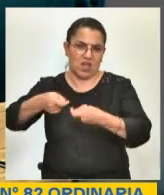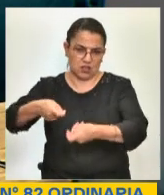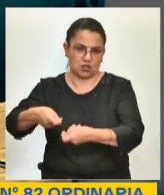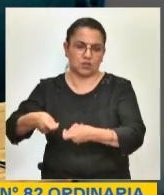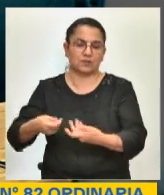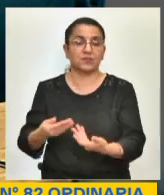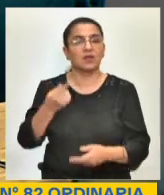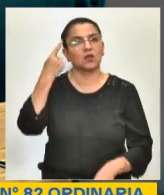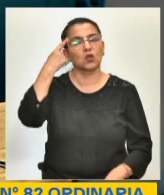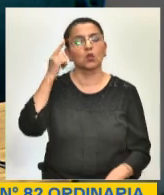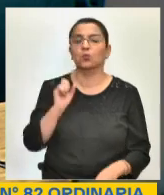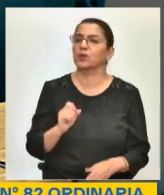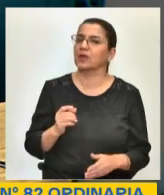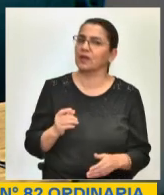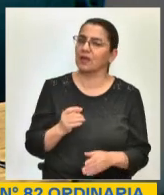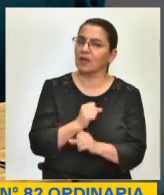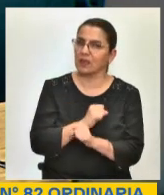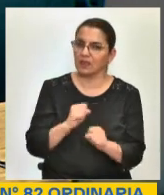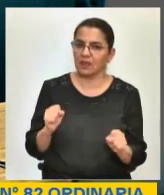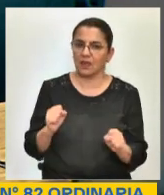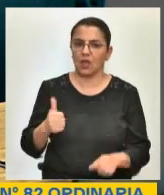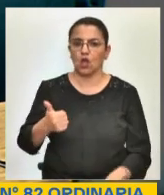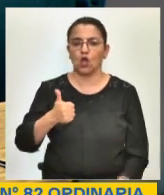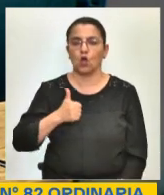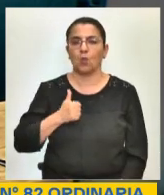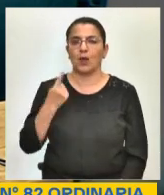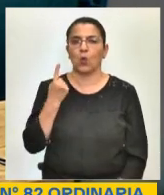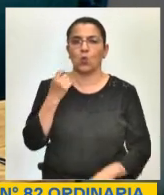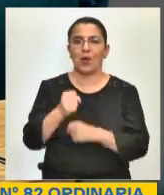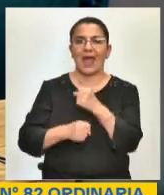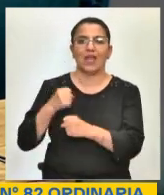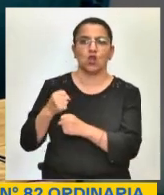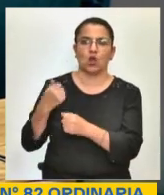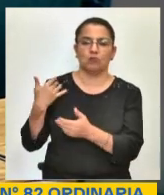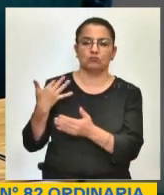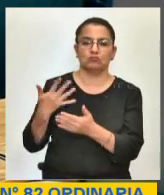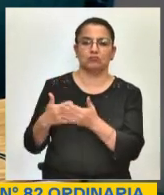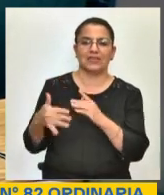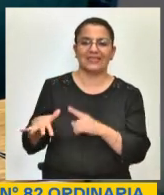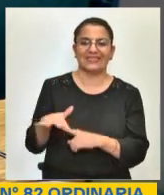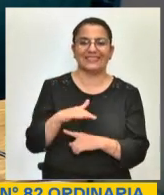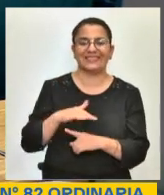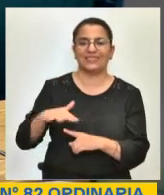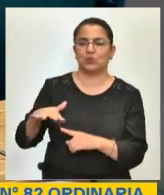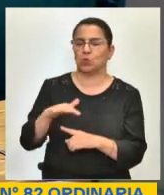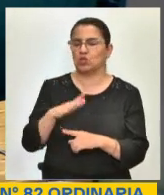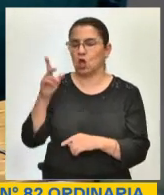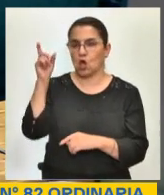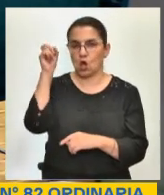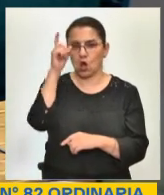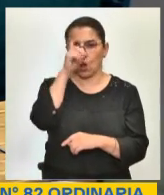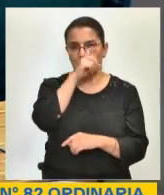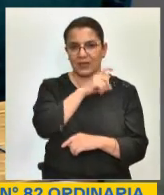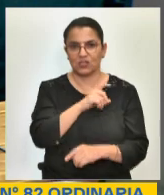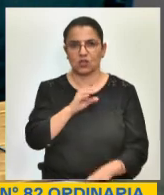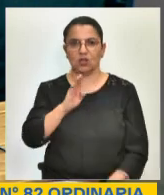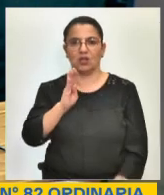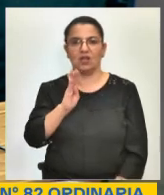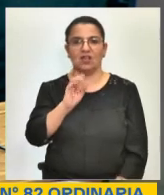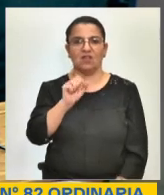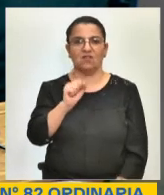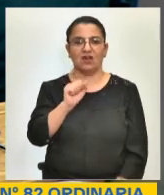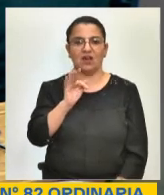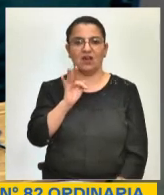no puede ser que se cumpla un año de la situación compleja de bafona